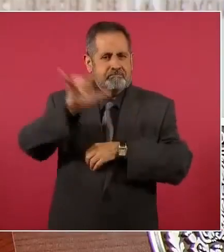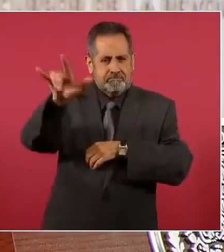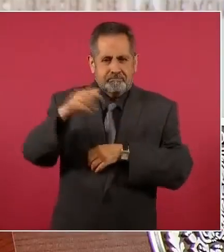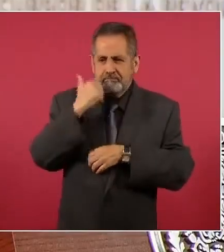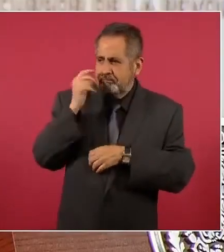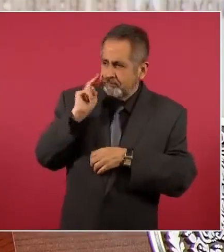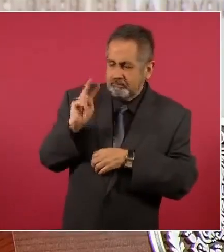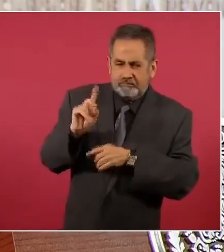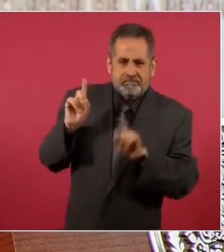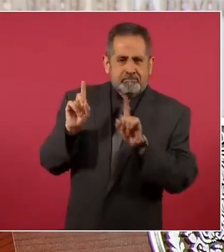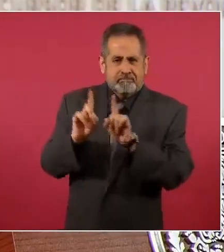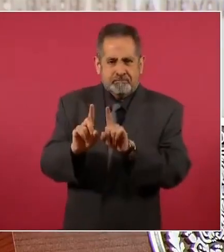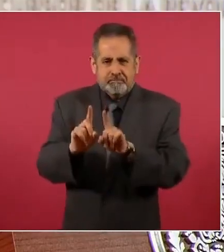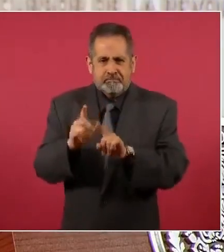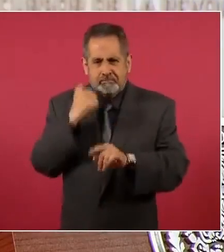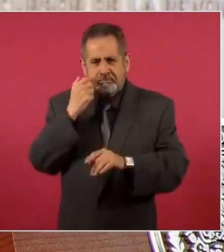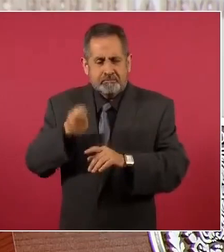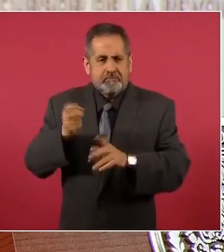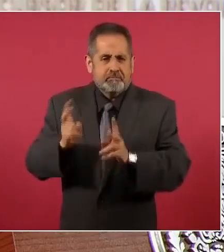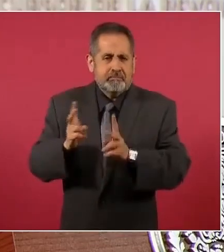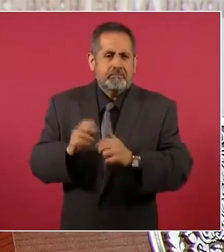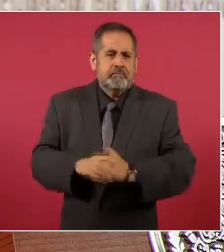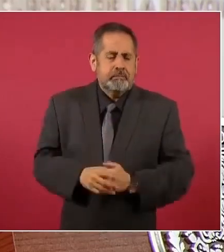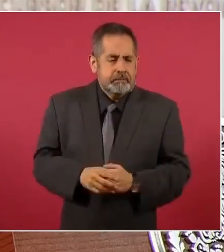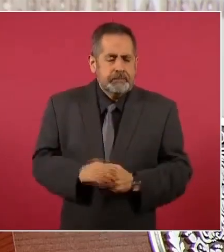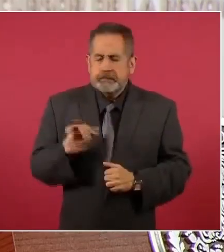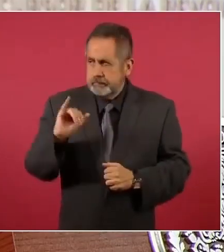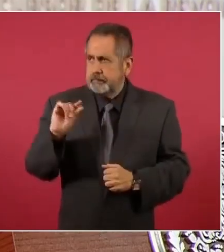le quiere ver, quiere saludar. Bueno, al rato voy.